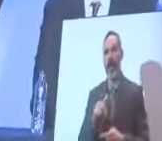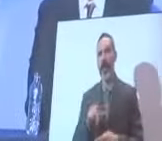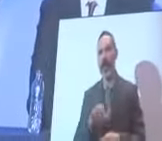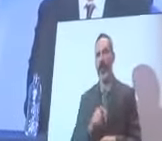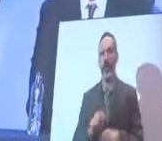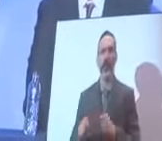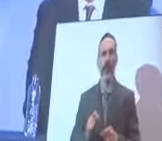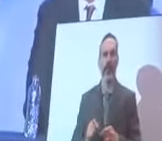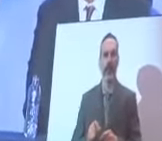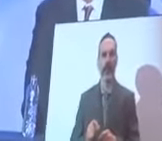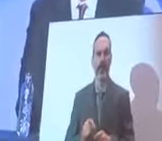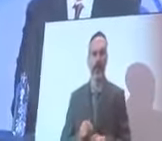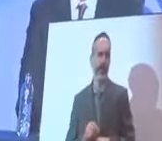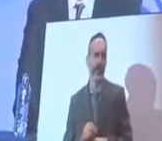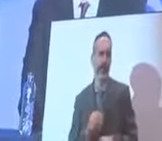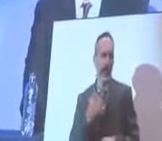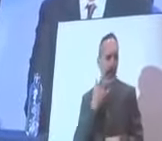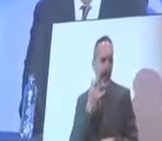Y entonces,